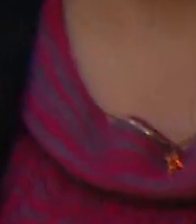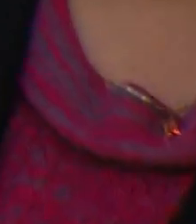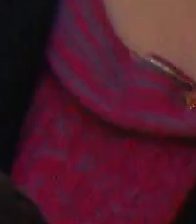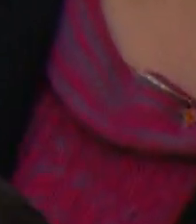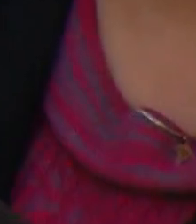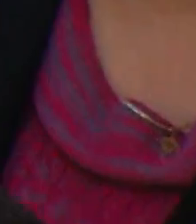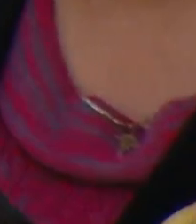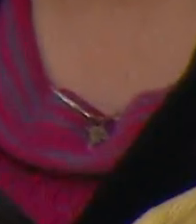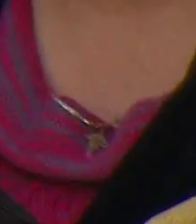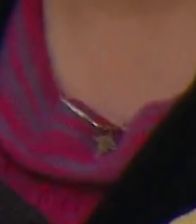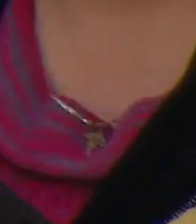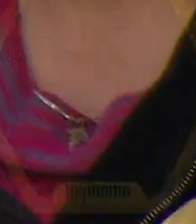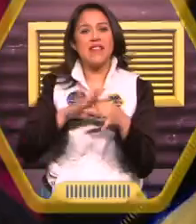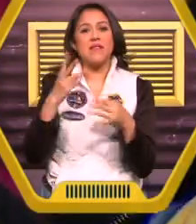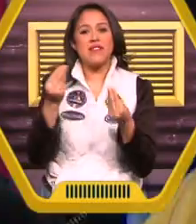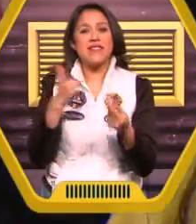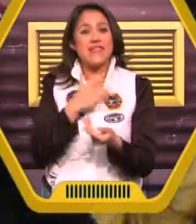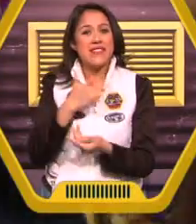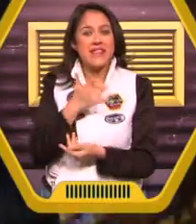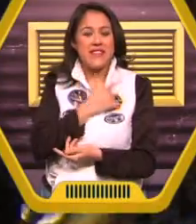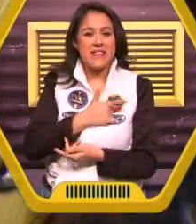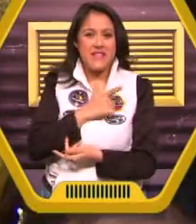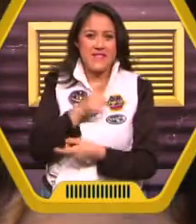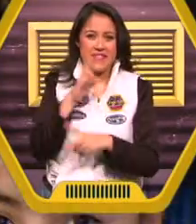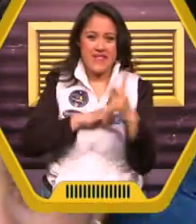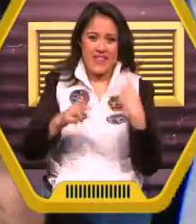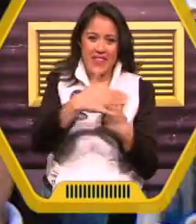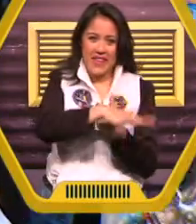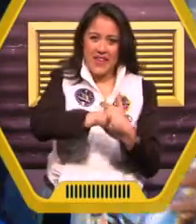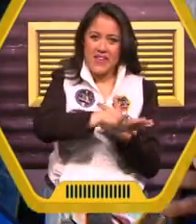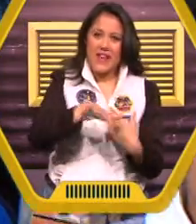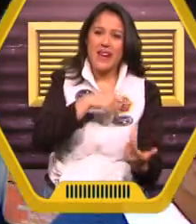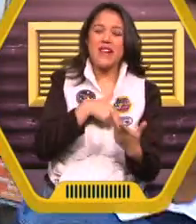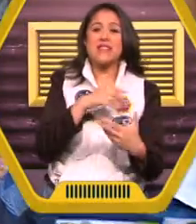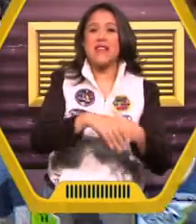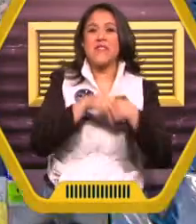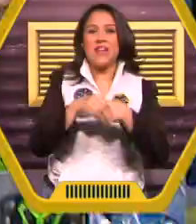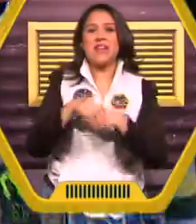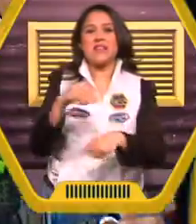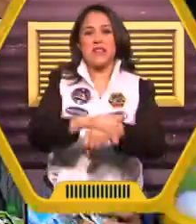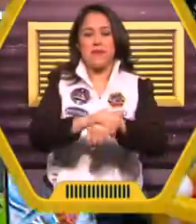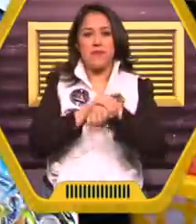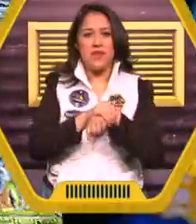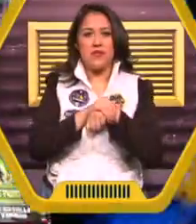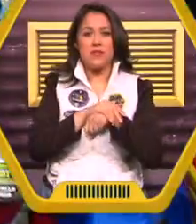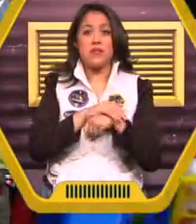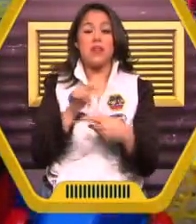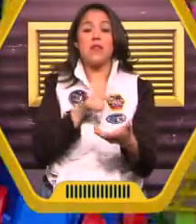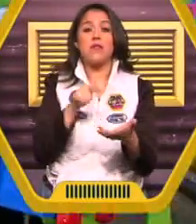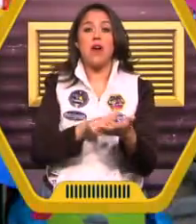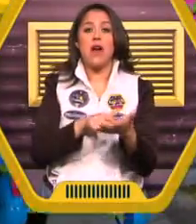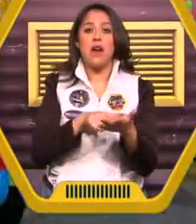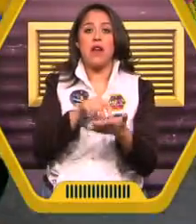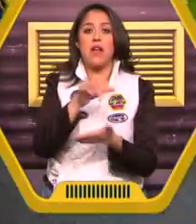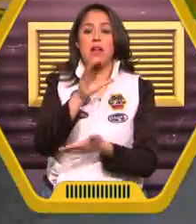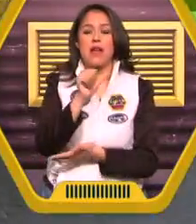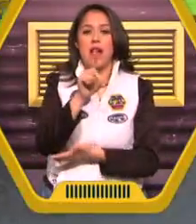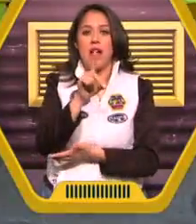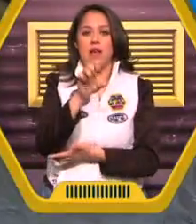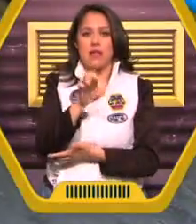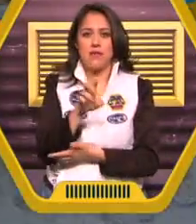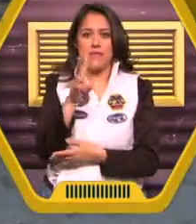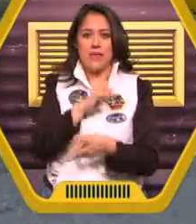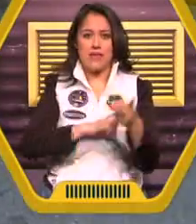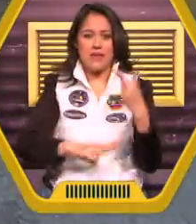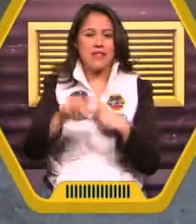Bueno, pues ya estamos aquí. Yo, de tantas ganas que tenía de venir al contenedor, vine a saludar a nuestros amigos del corporativo académico CADE, que de